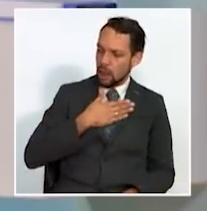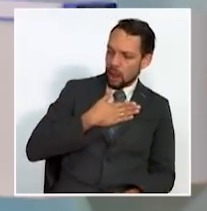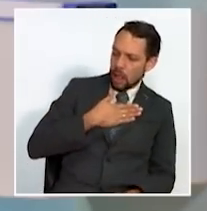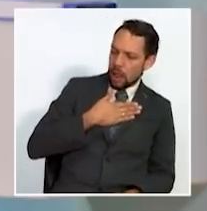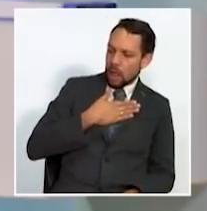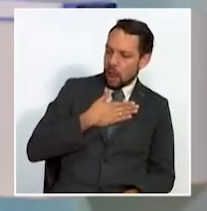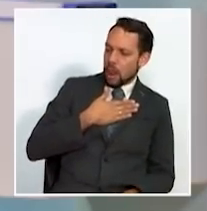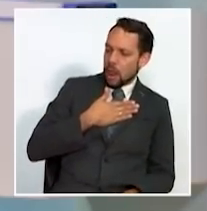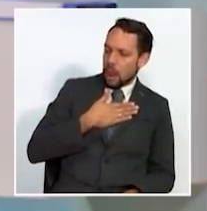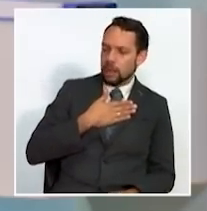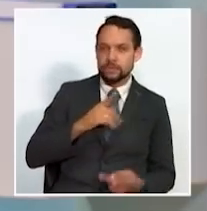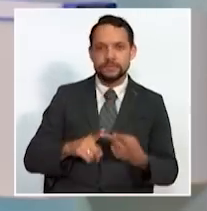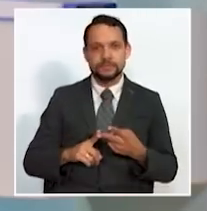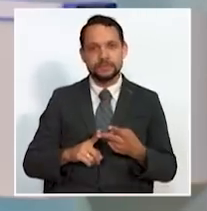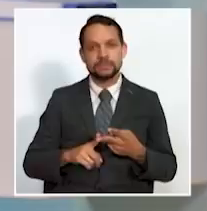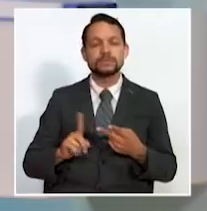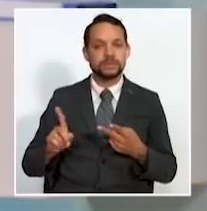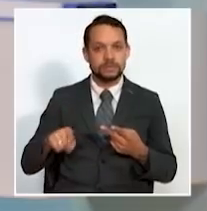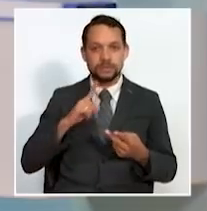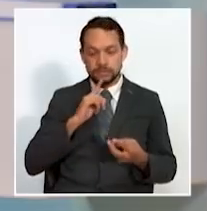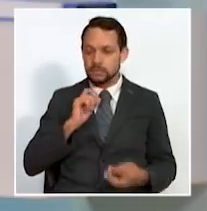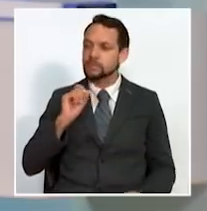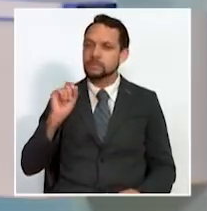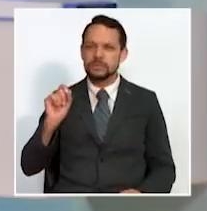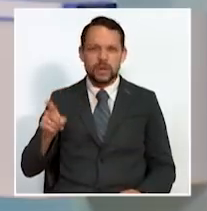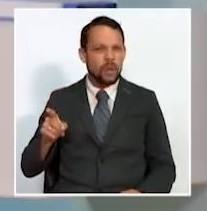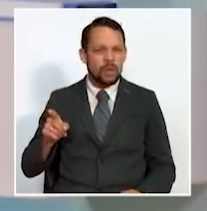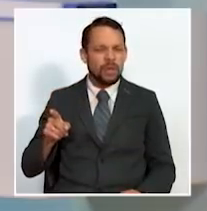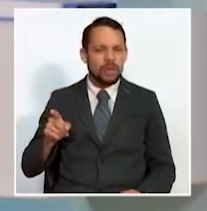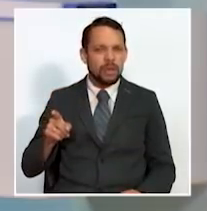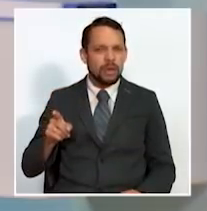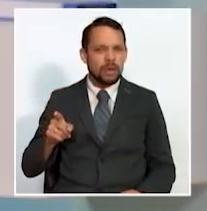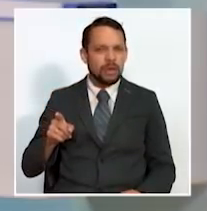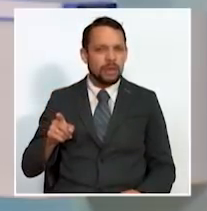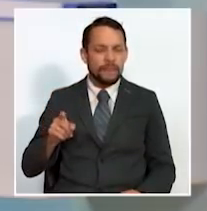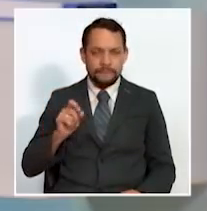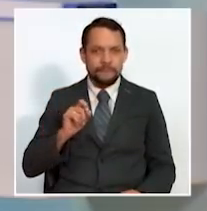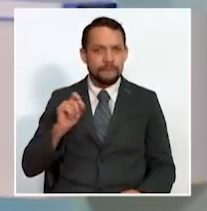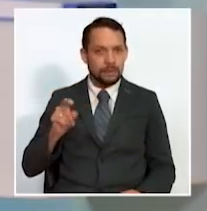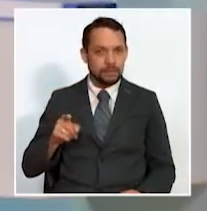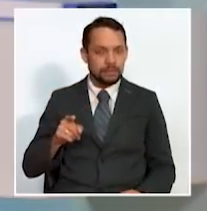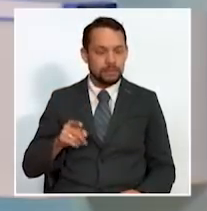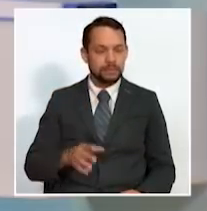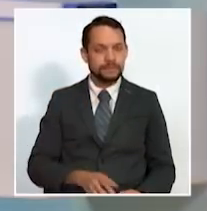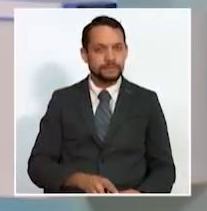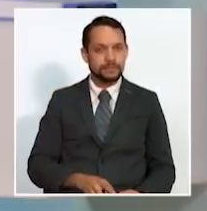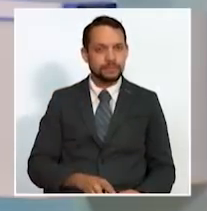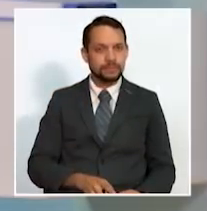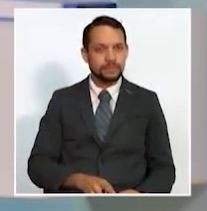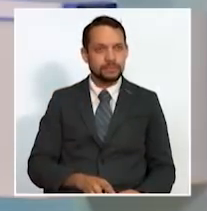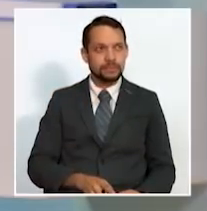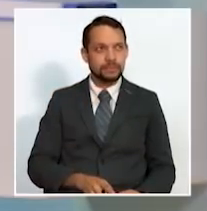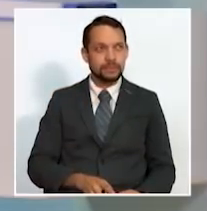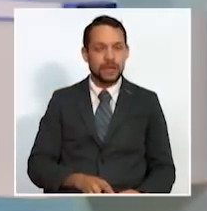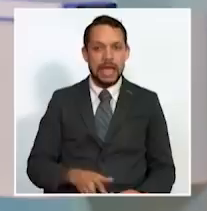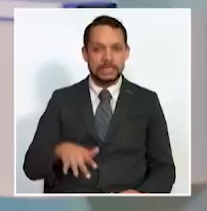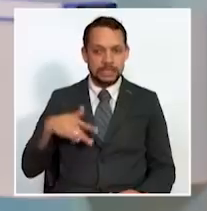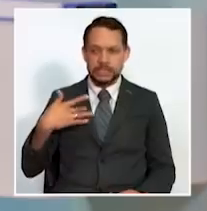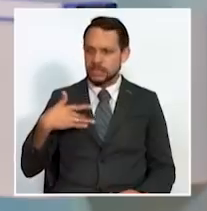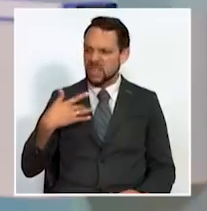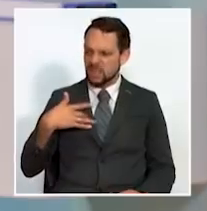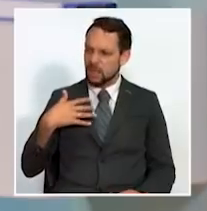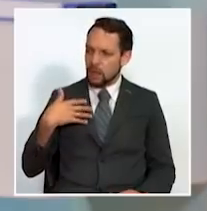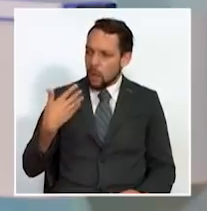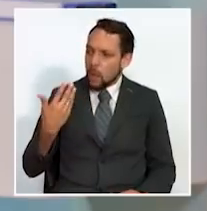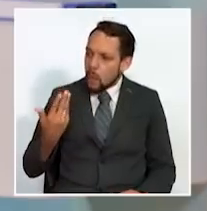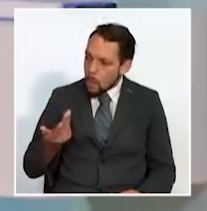le preguntaron lo que preguntaba ahora mi sobrino Álvaro Augusto, si esos estados emocionales